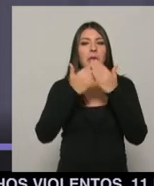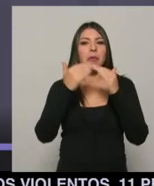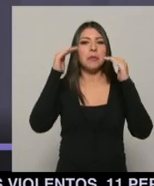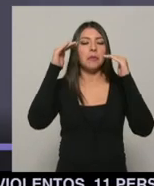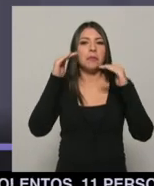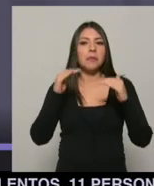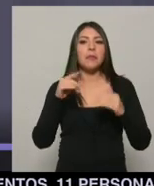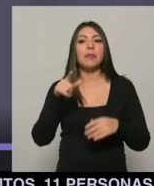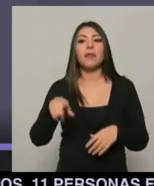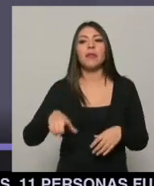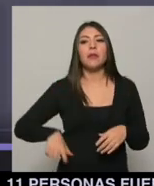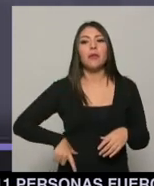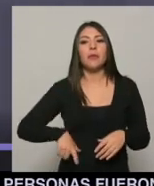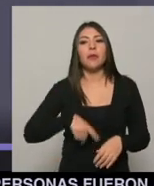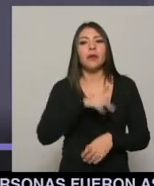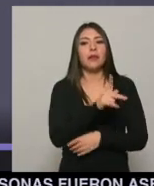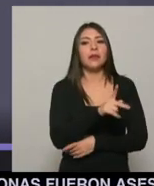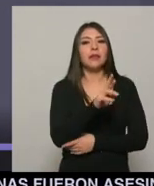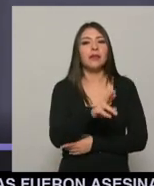y del PRD, que pues son lo mismo,